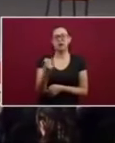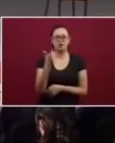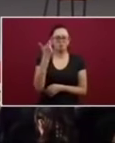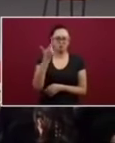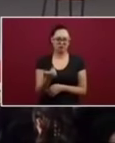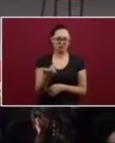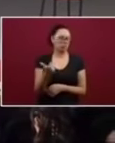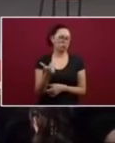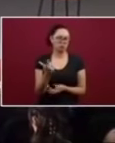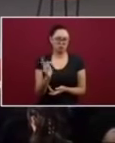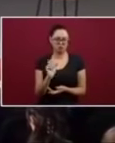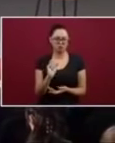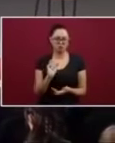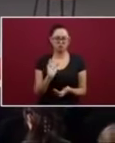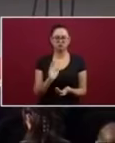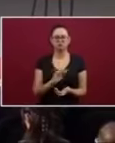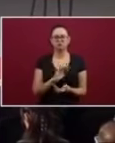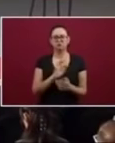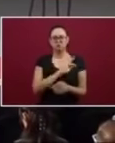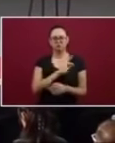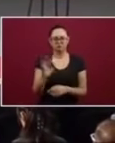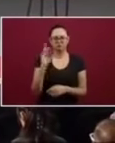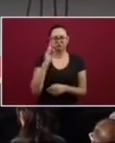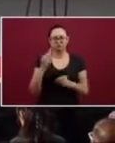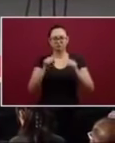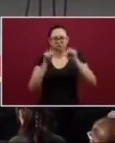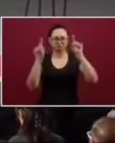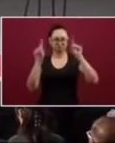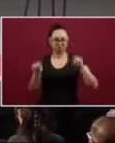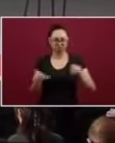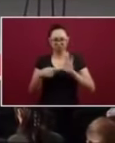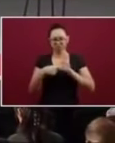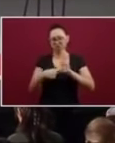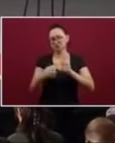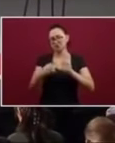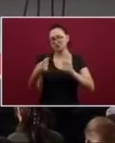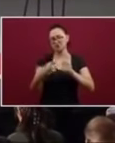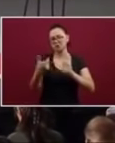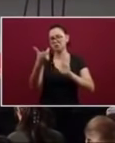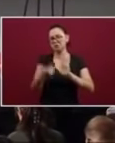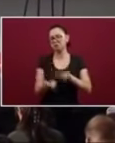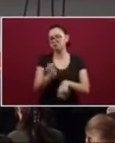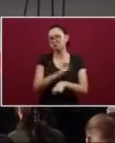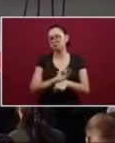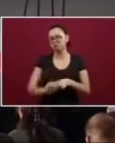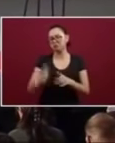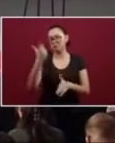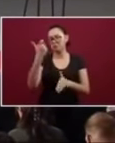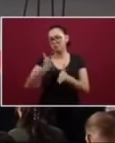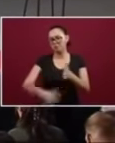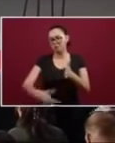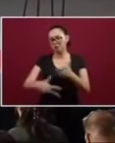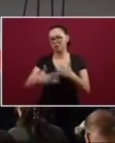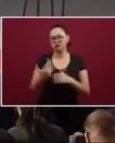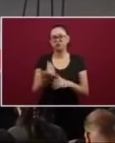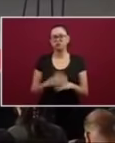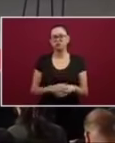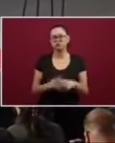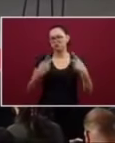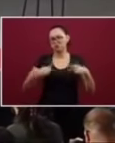lujo. Ayer se ha comentado ampliamente si un Lamborghini Murciélago, Mercedes,